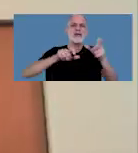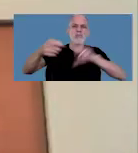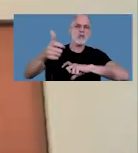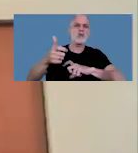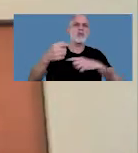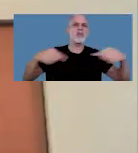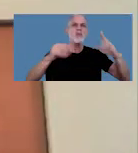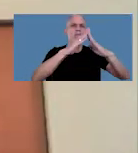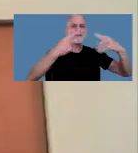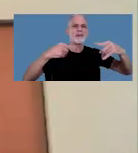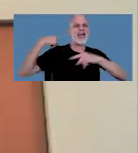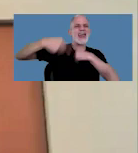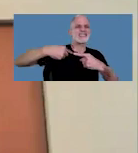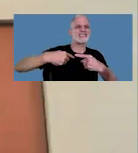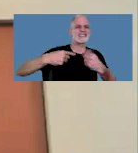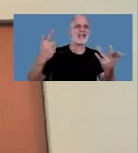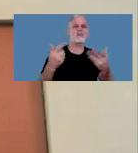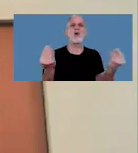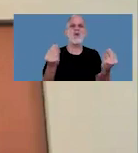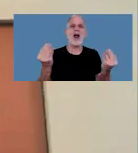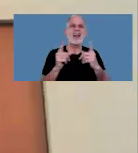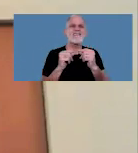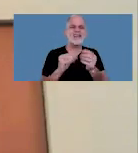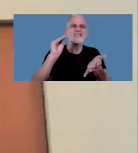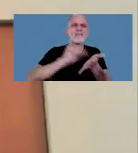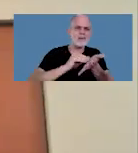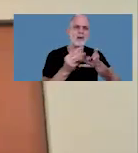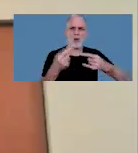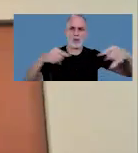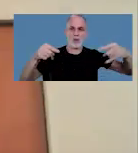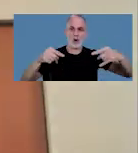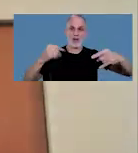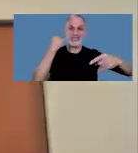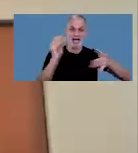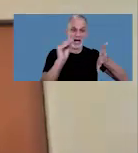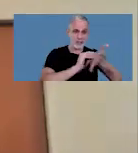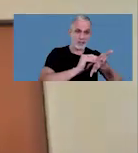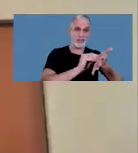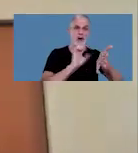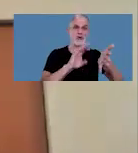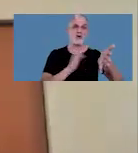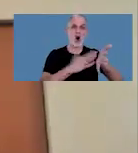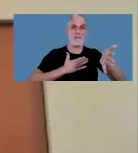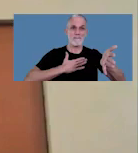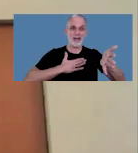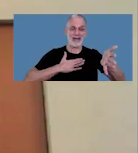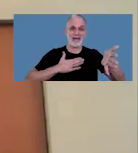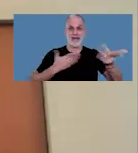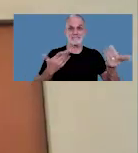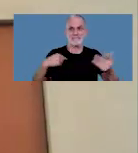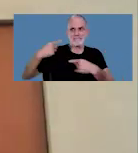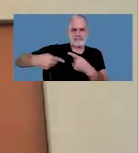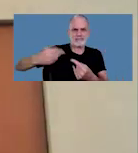bien en la herencia? ¿Se refiere a la fecha en la que el bien inmueble queda registrado a nombre del heredero en el registro